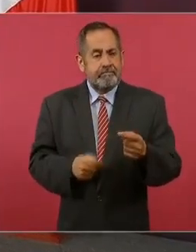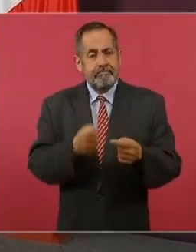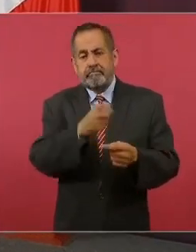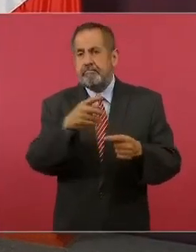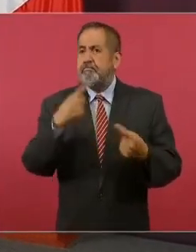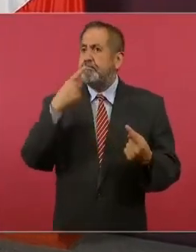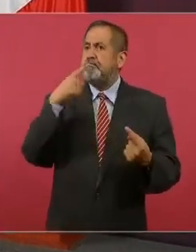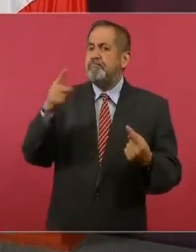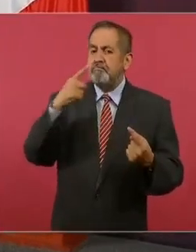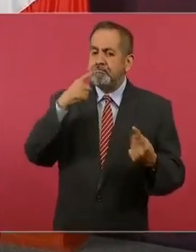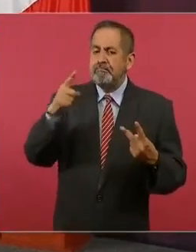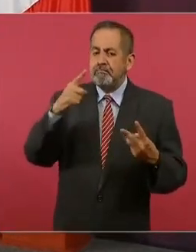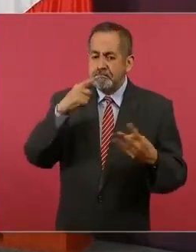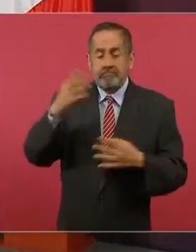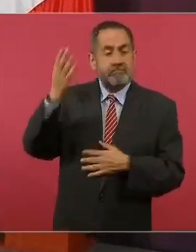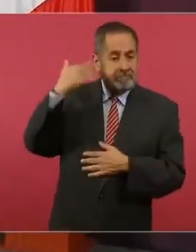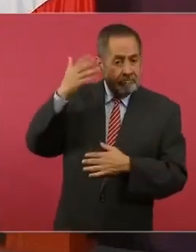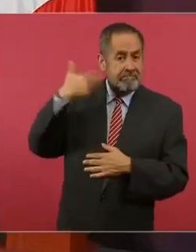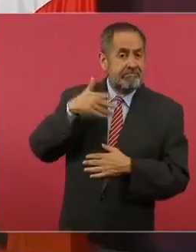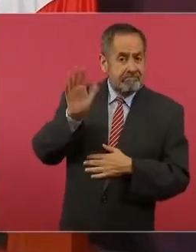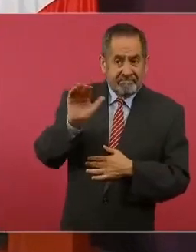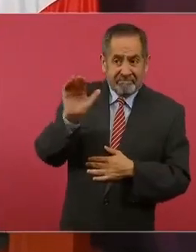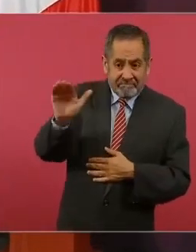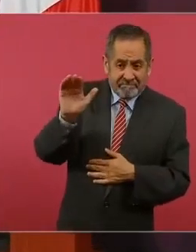denuncias que ya se habían presentado